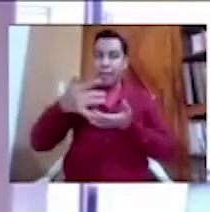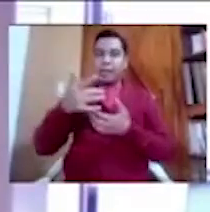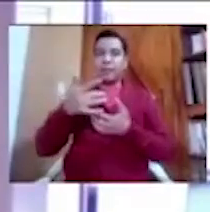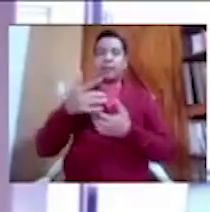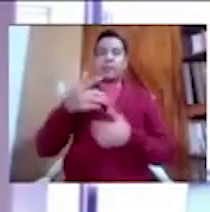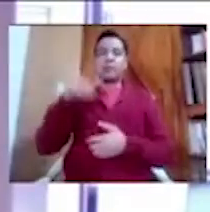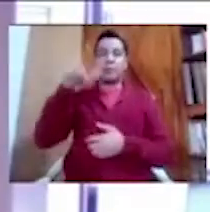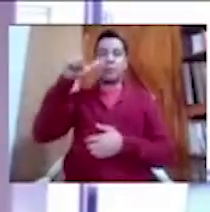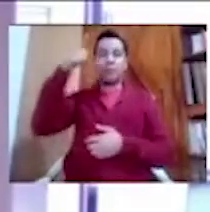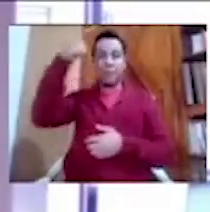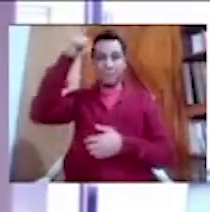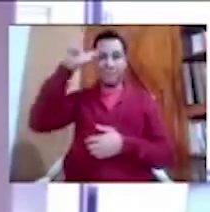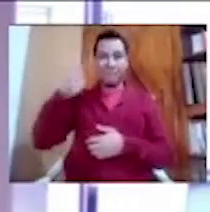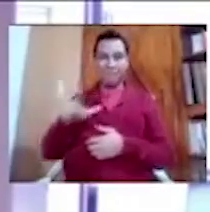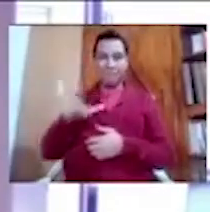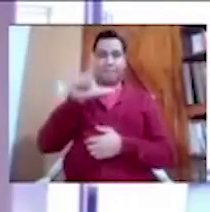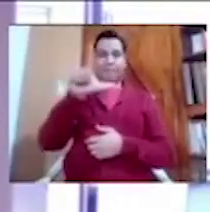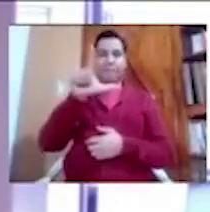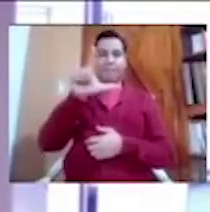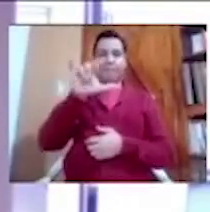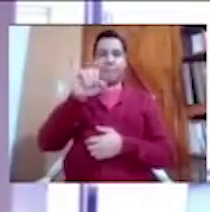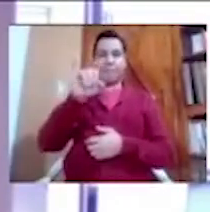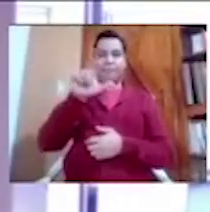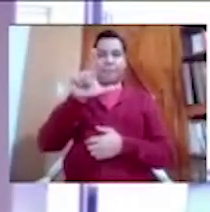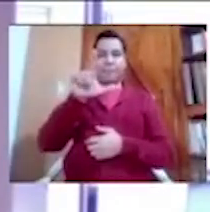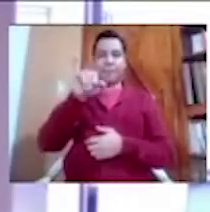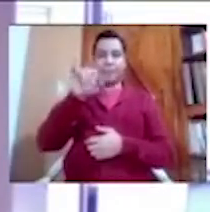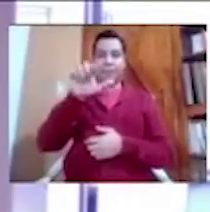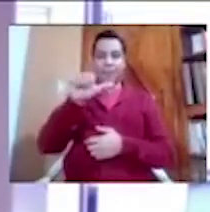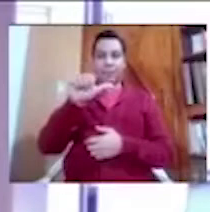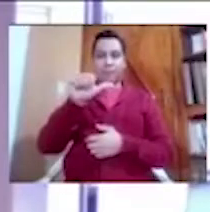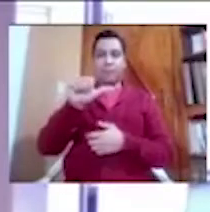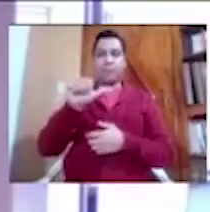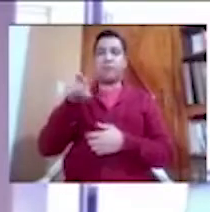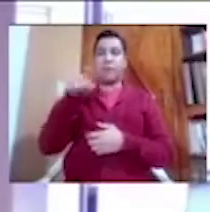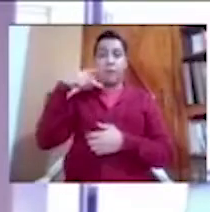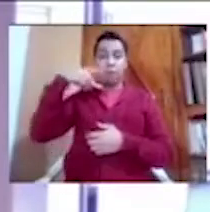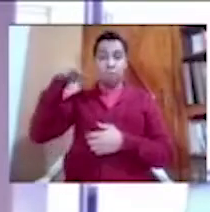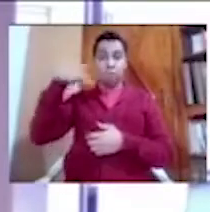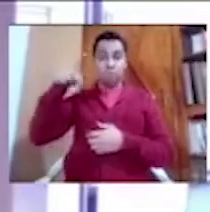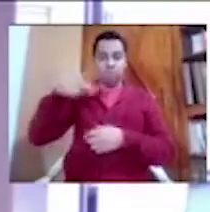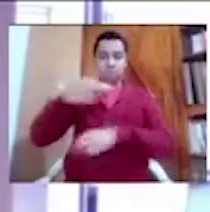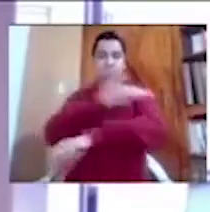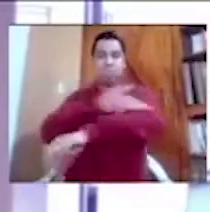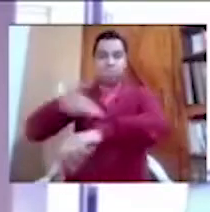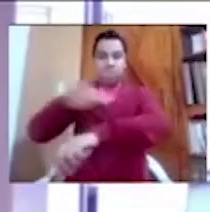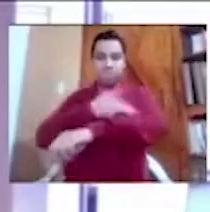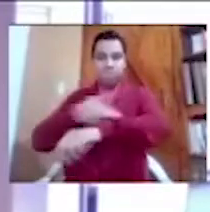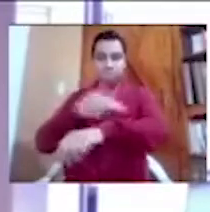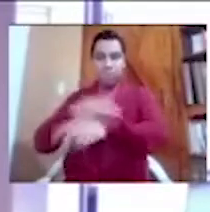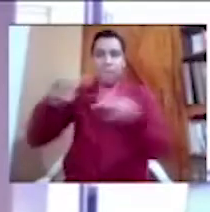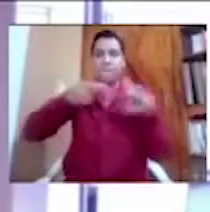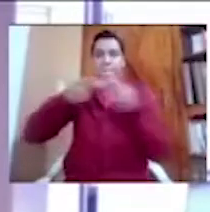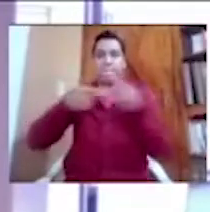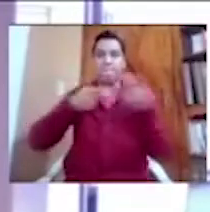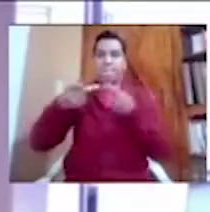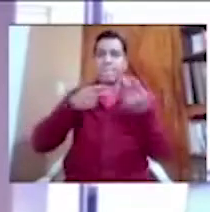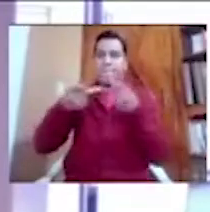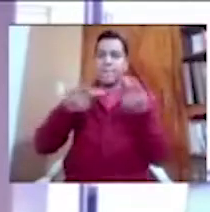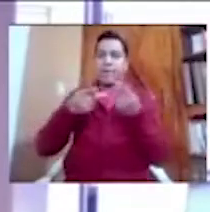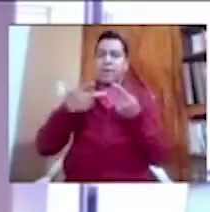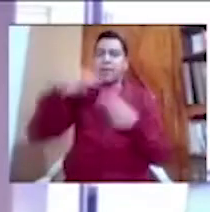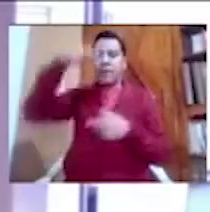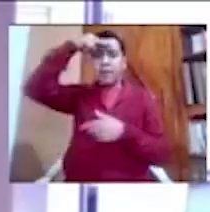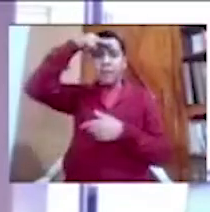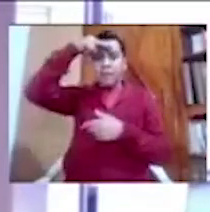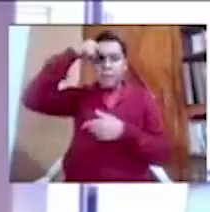la coordinación de este maravilloso ciclo de entrevistas que nos están acercando a aspectos poco